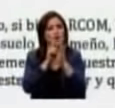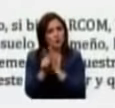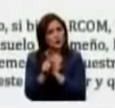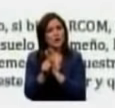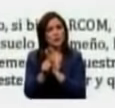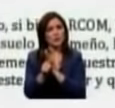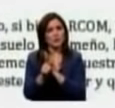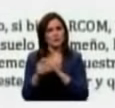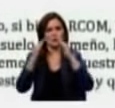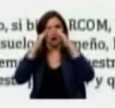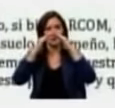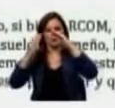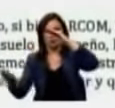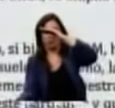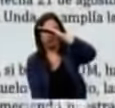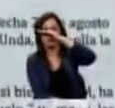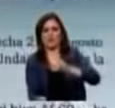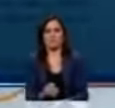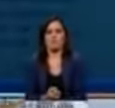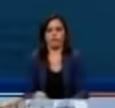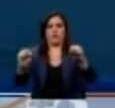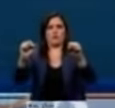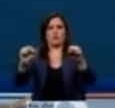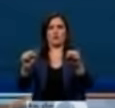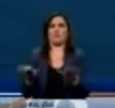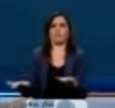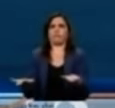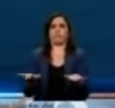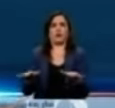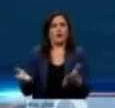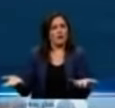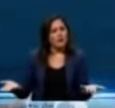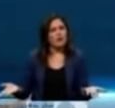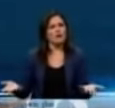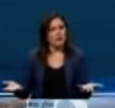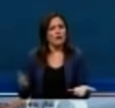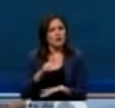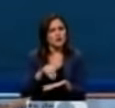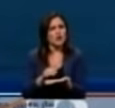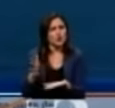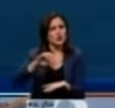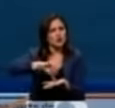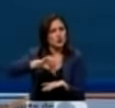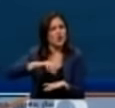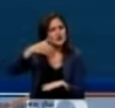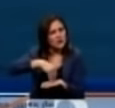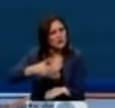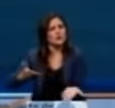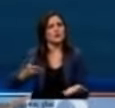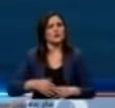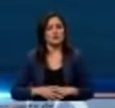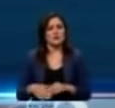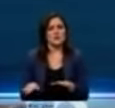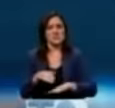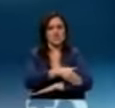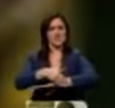incluso detonaciones con dinamita debajo de la zona urbana. En el documento se señala, las detonaciones en el centro histórico de la ciudad siguen estremeciendo nuestras